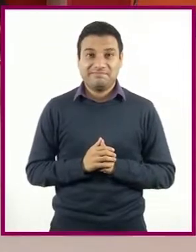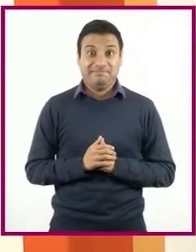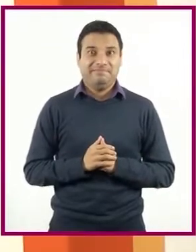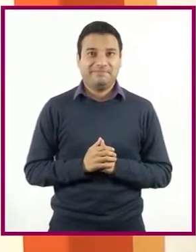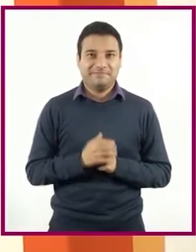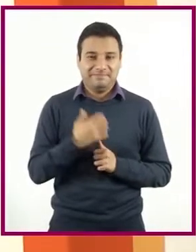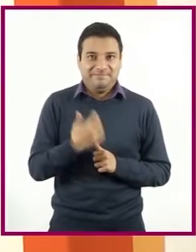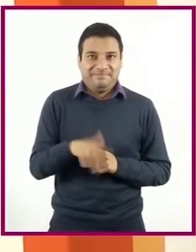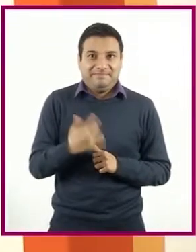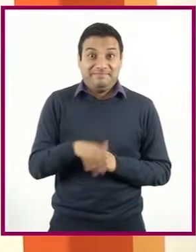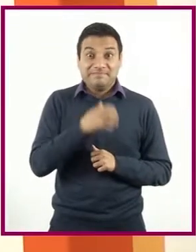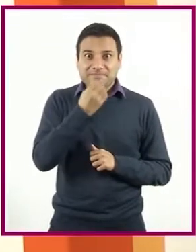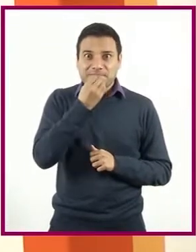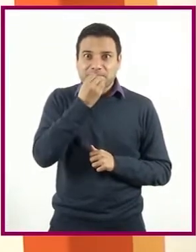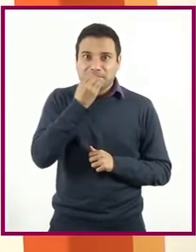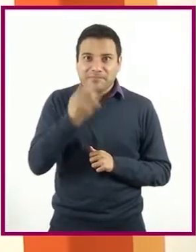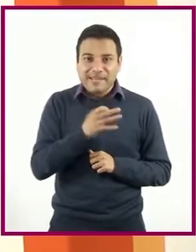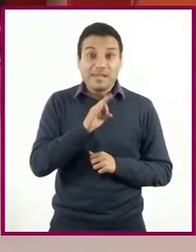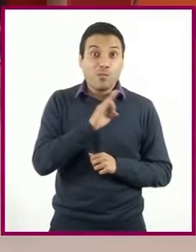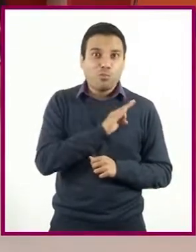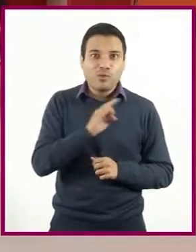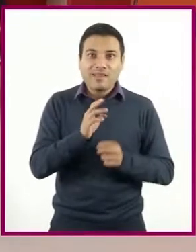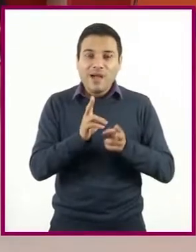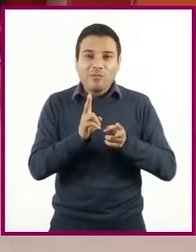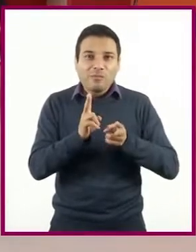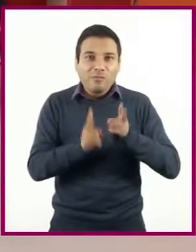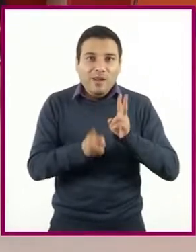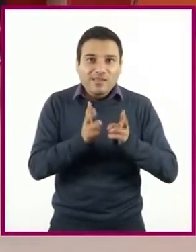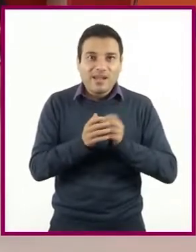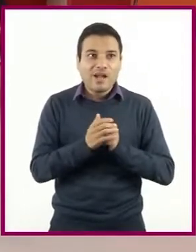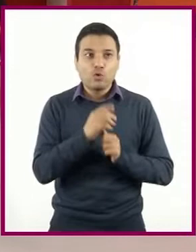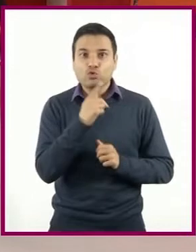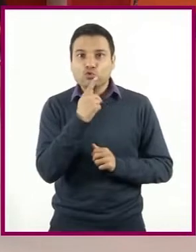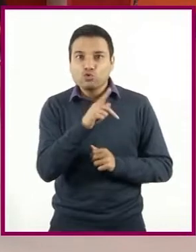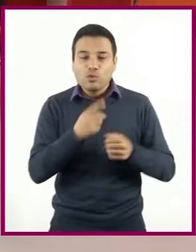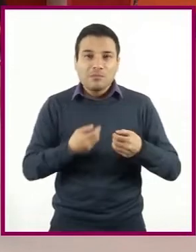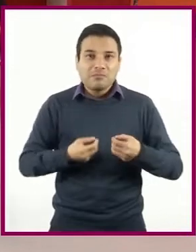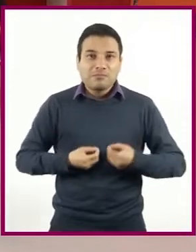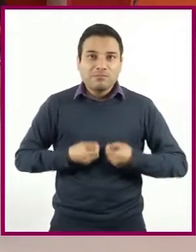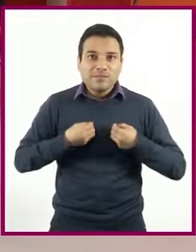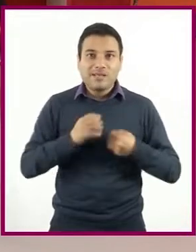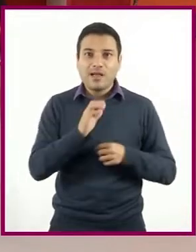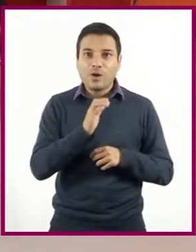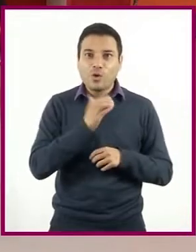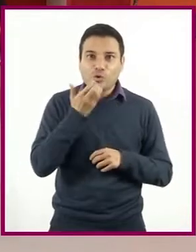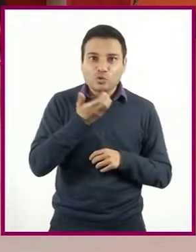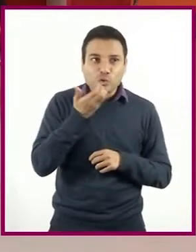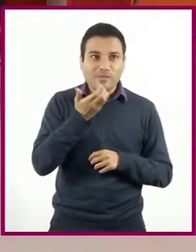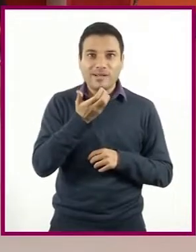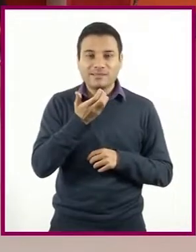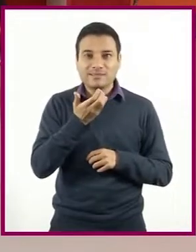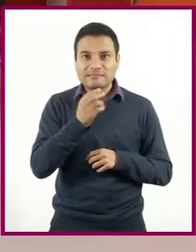maravilla poder hablar con Sor Juana Inés de la Cruz! Conocer más de su vida, sus costumbres, sus preocupaciones